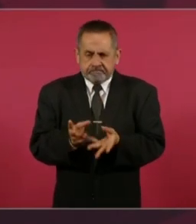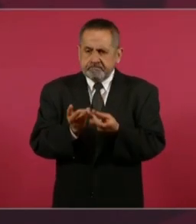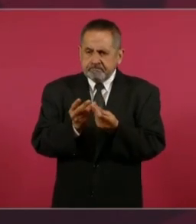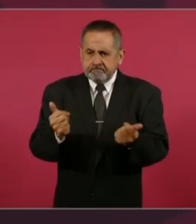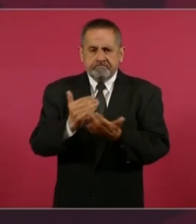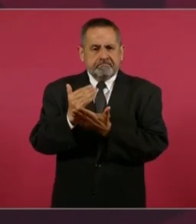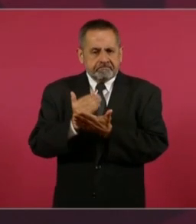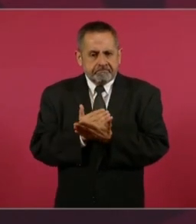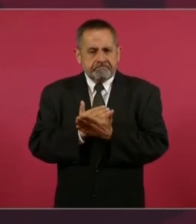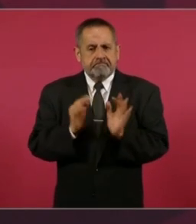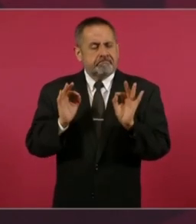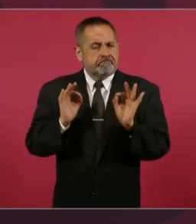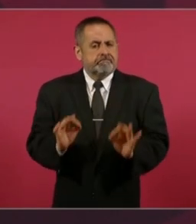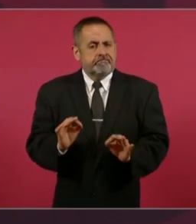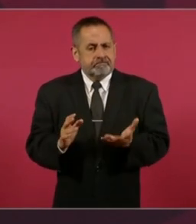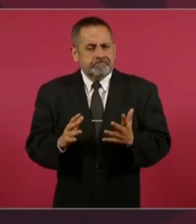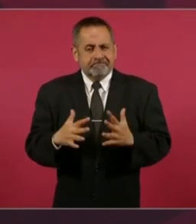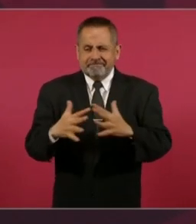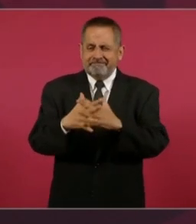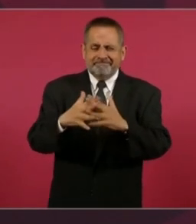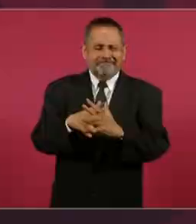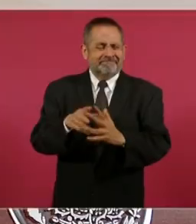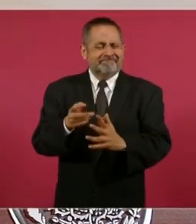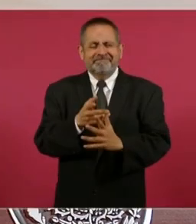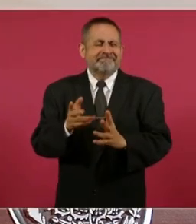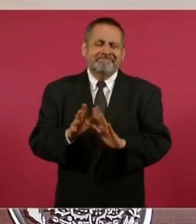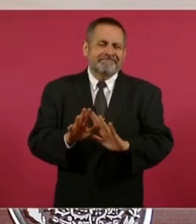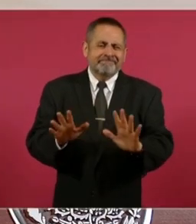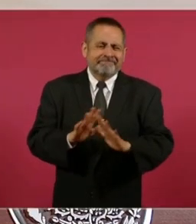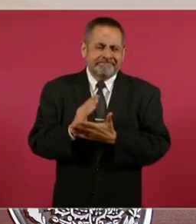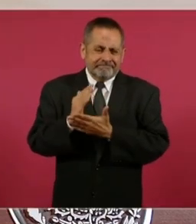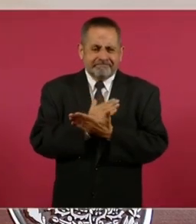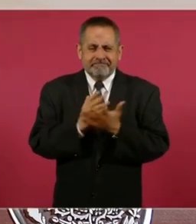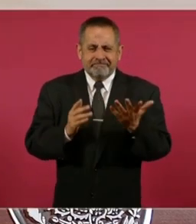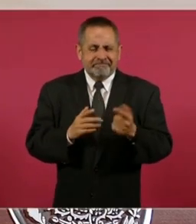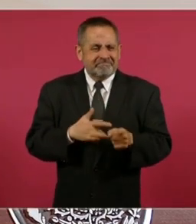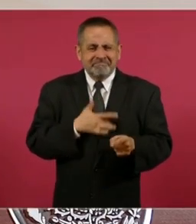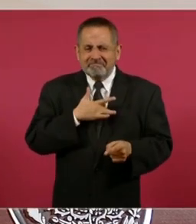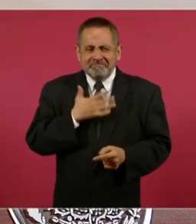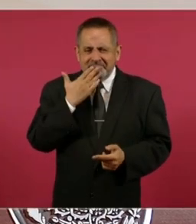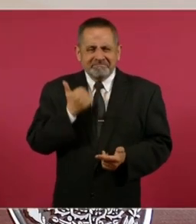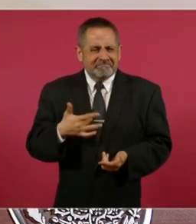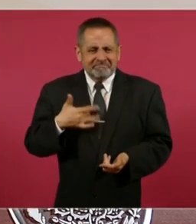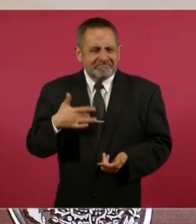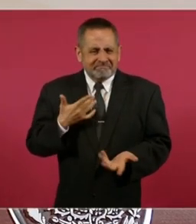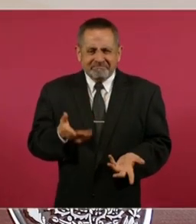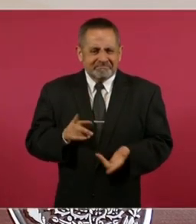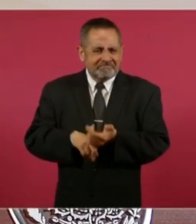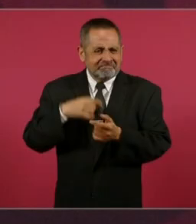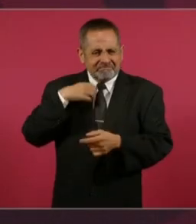parar esa guerra inhumana